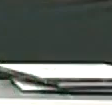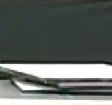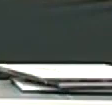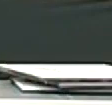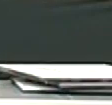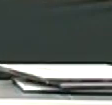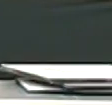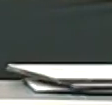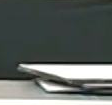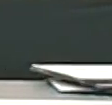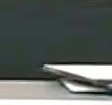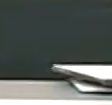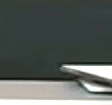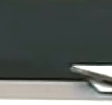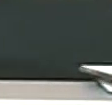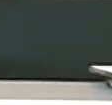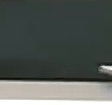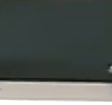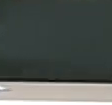¿Cómo es la cosa, sí?